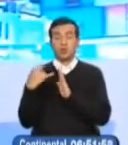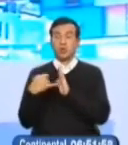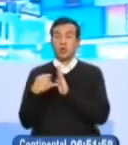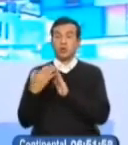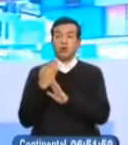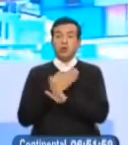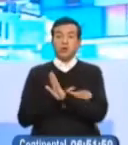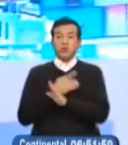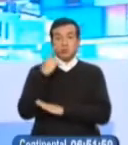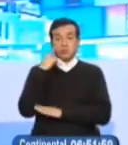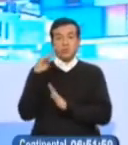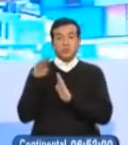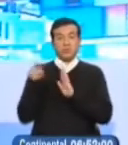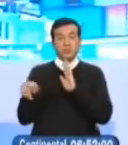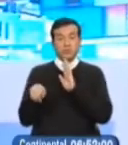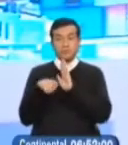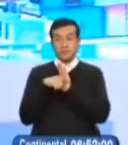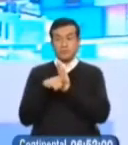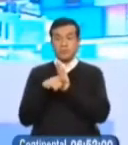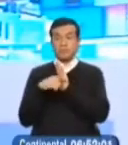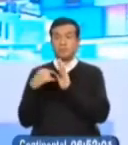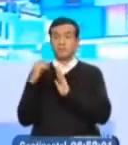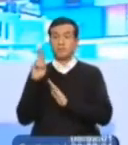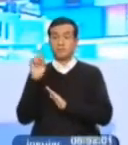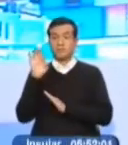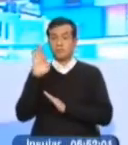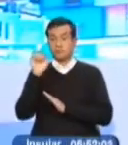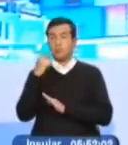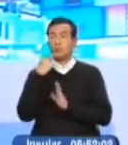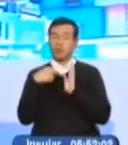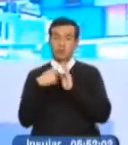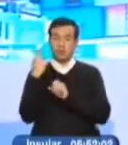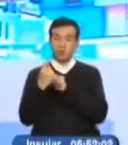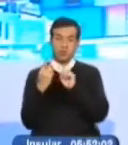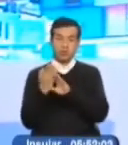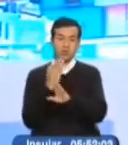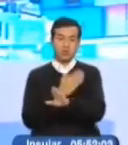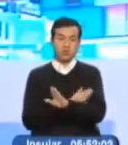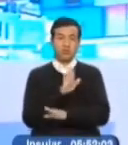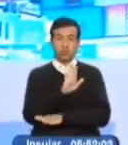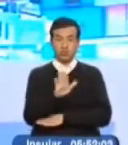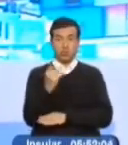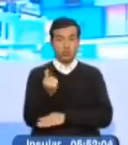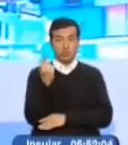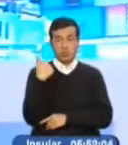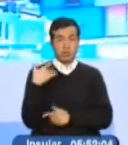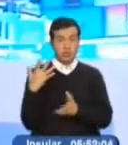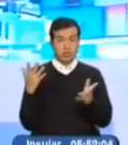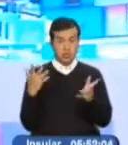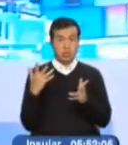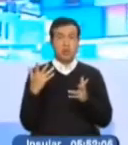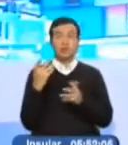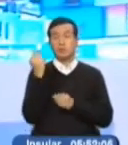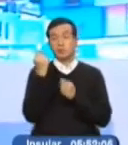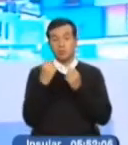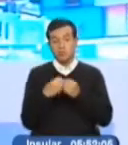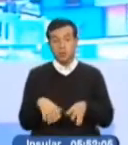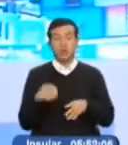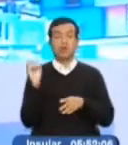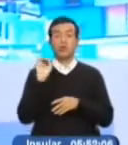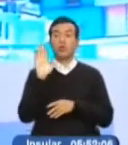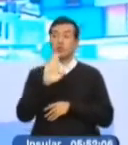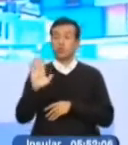anterior, menos las retenciones a la fuente. ¿Qué quiere decir? Que si el año anterior no tuvieron utilidades, tuvieron pérdidas, o